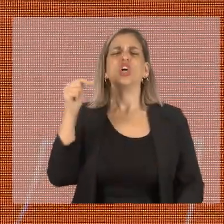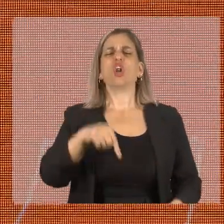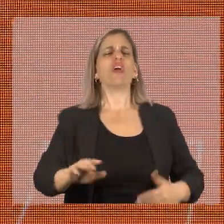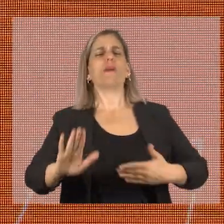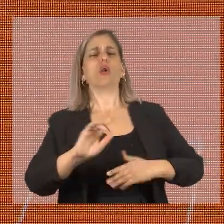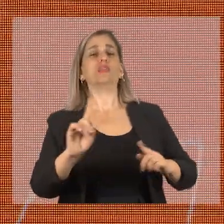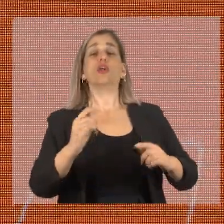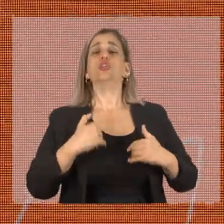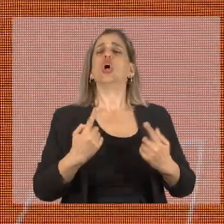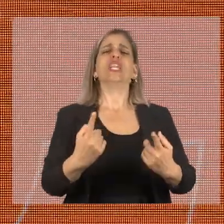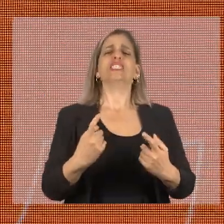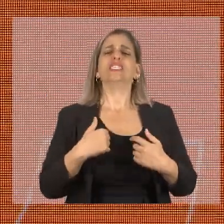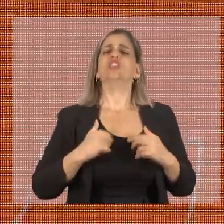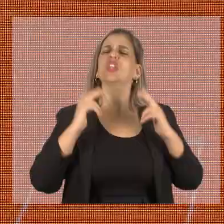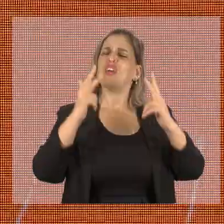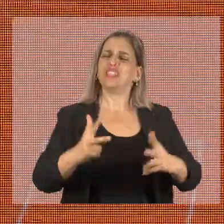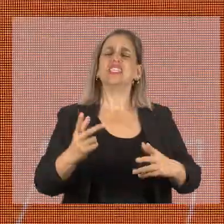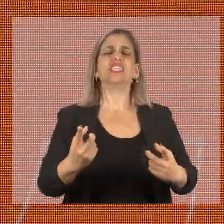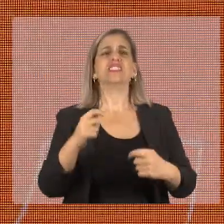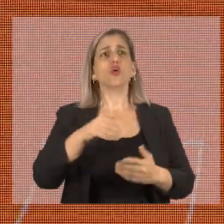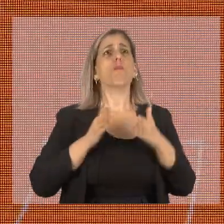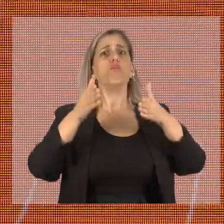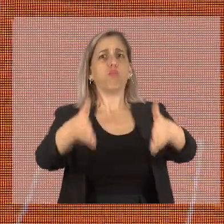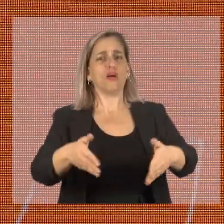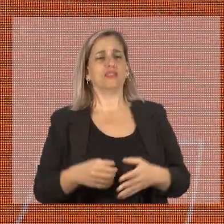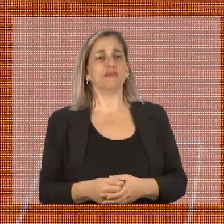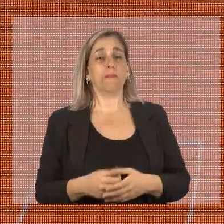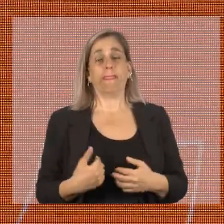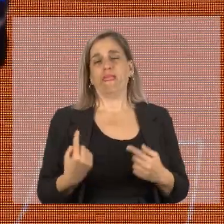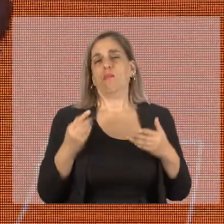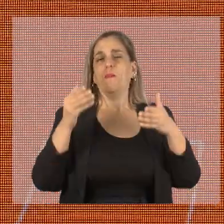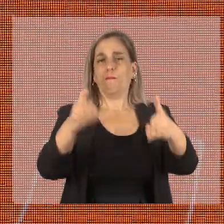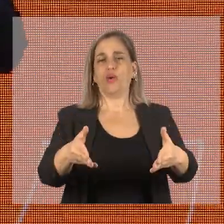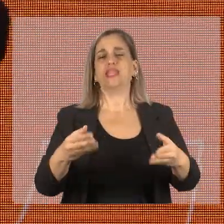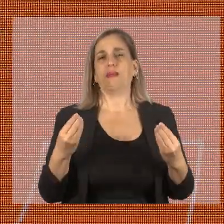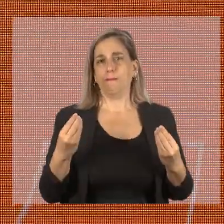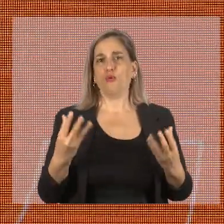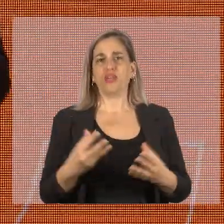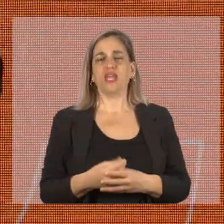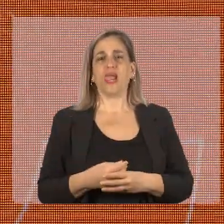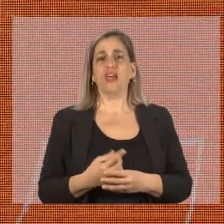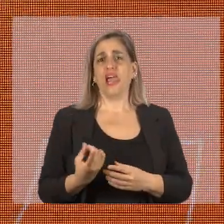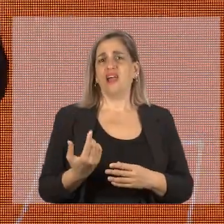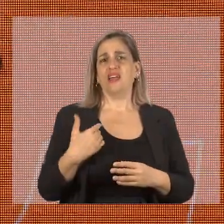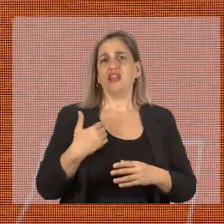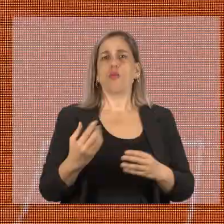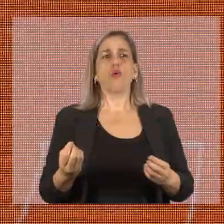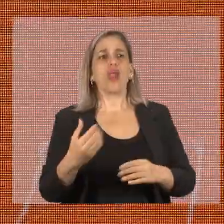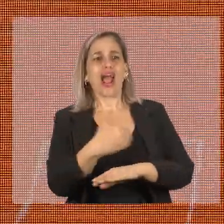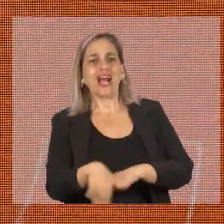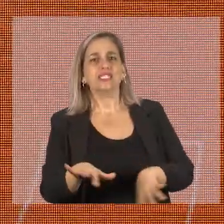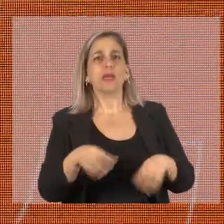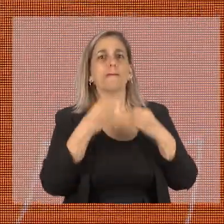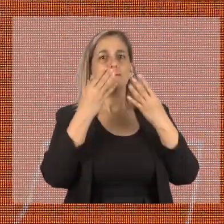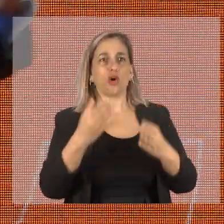vos acá no vengas a prometer nada. Lo único que necesitamos es este puente. Que le llamamos puente porque queremos... Era una calzada